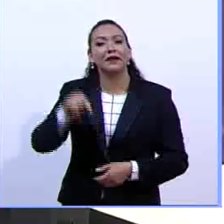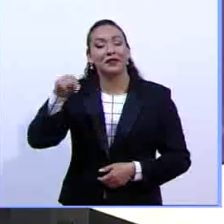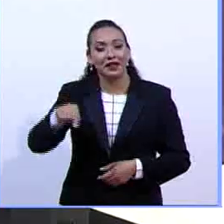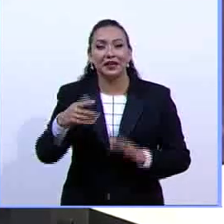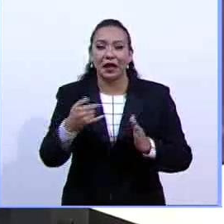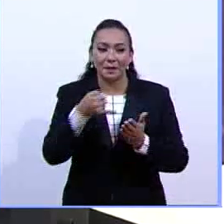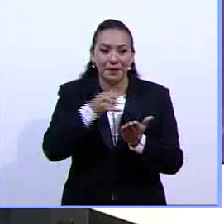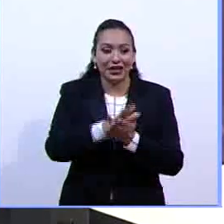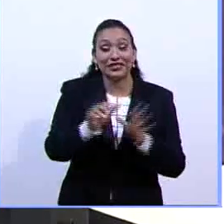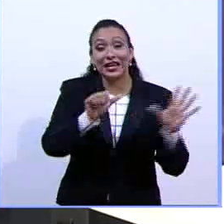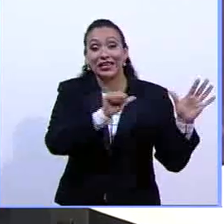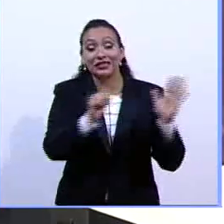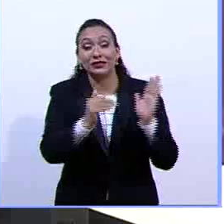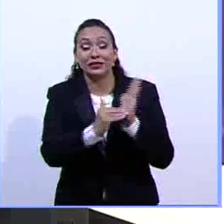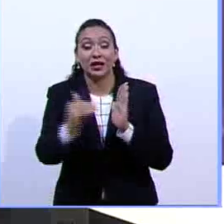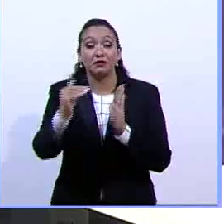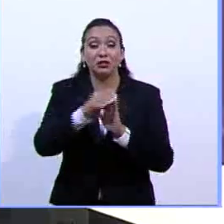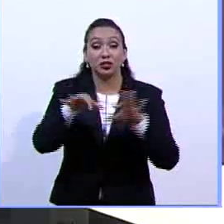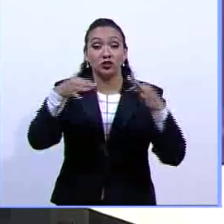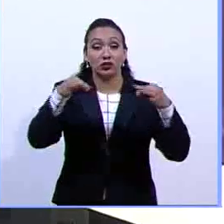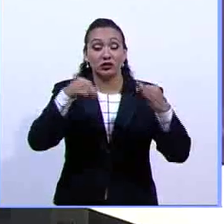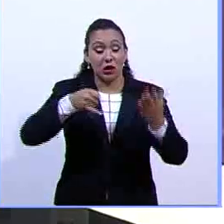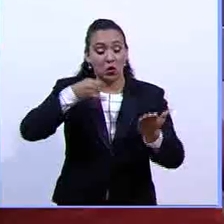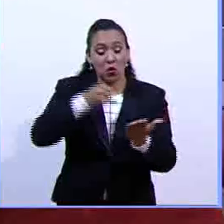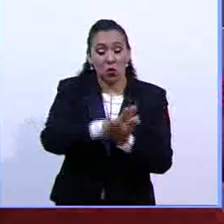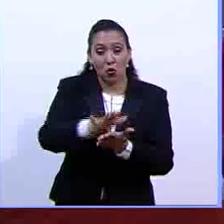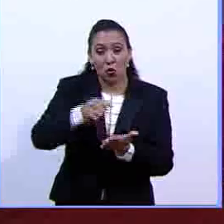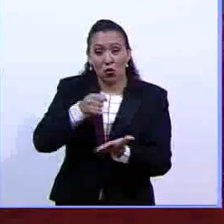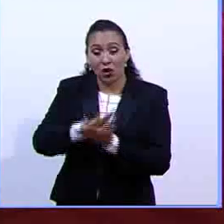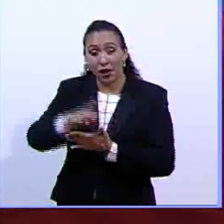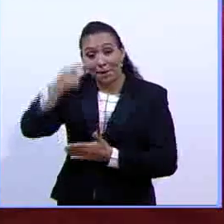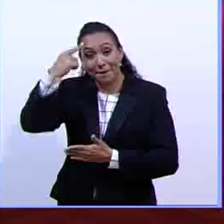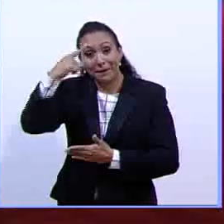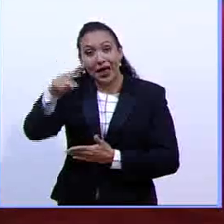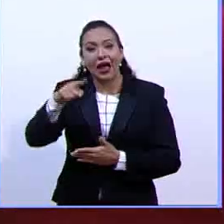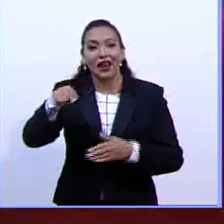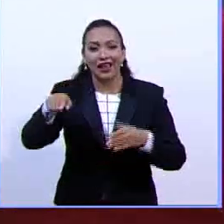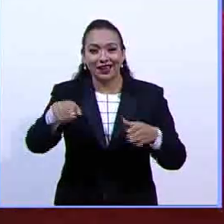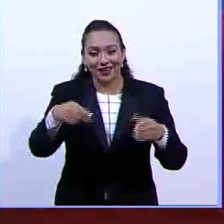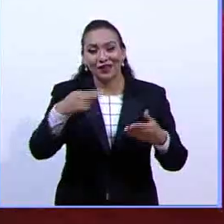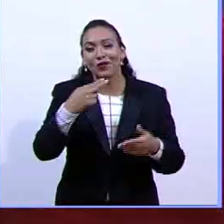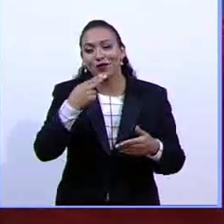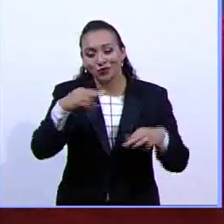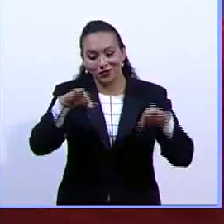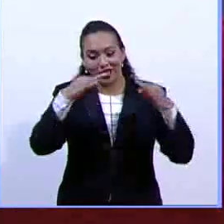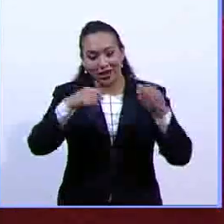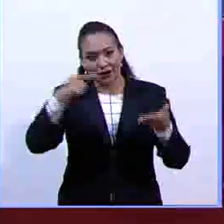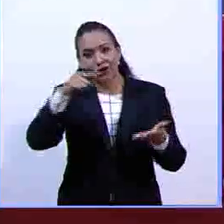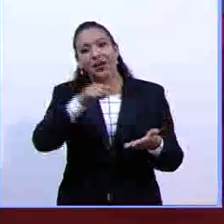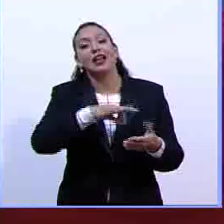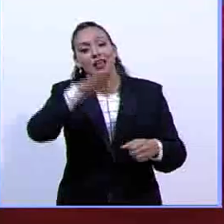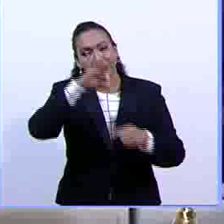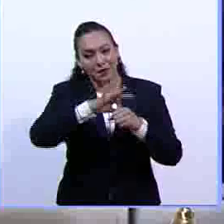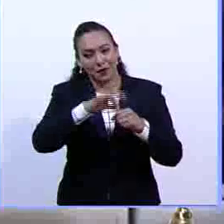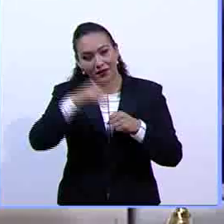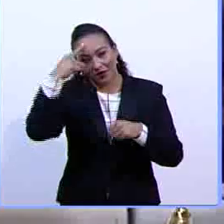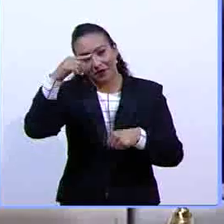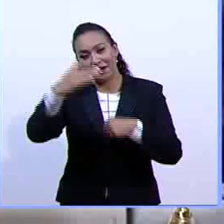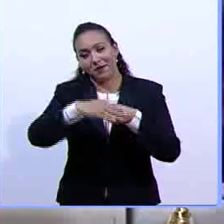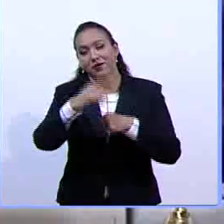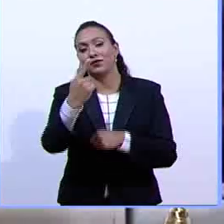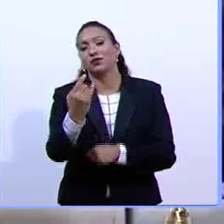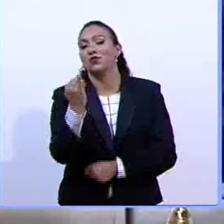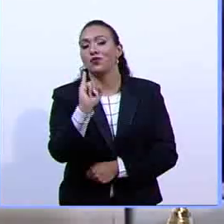de más de 600 millones de boletas que serán utilizadas en el proceso electoral extraordinario del próximo 1 de junio.